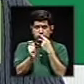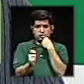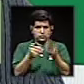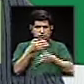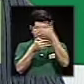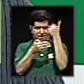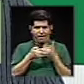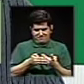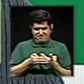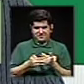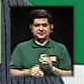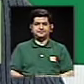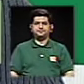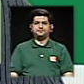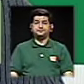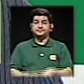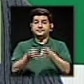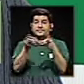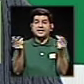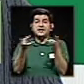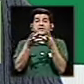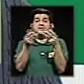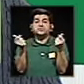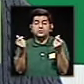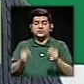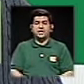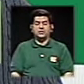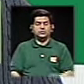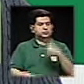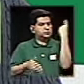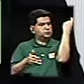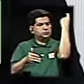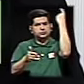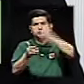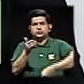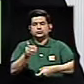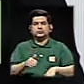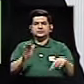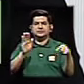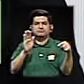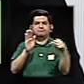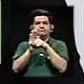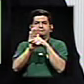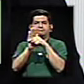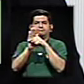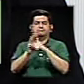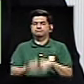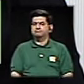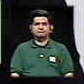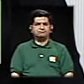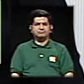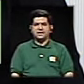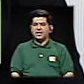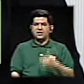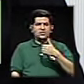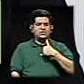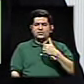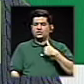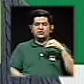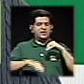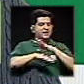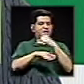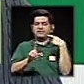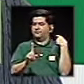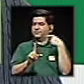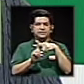mencioné los los resultados Son son muy contundentes en negar que efectivamente ha habido tal efecto